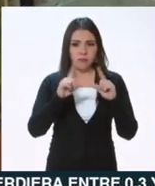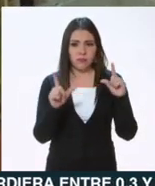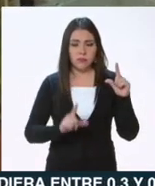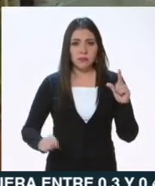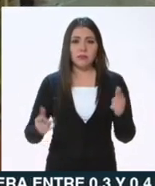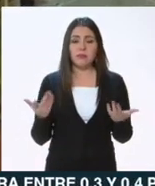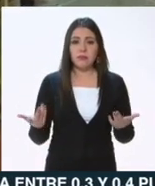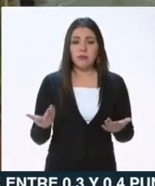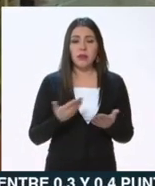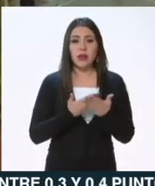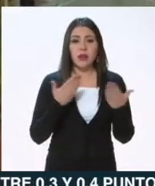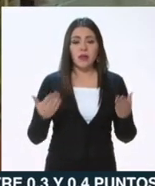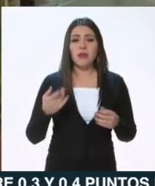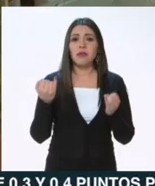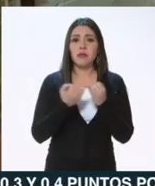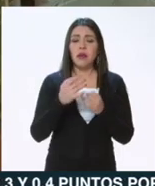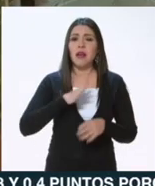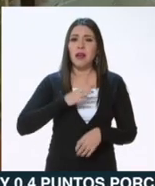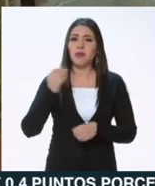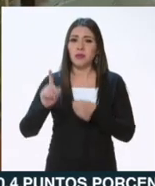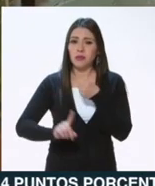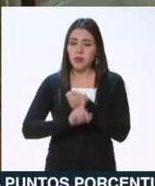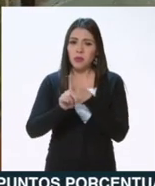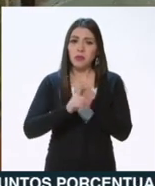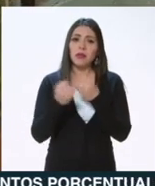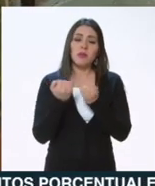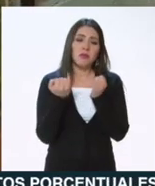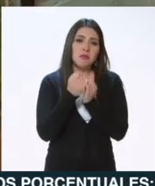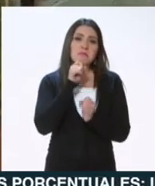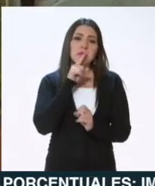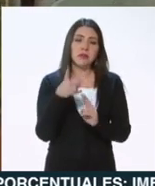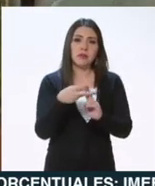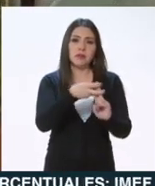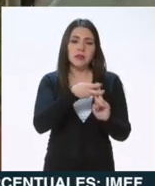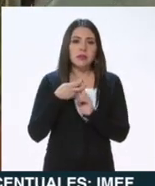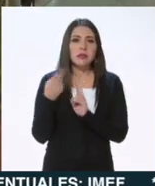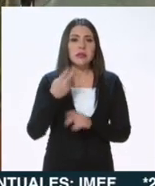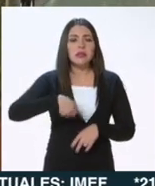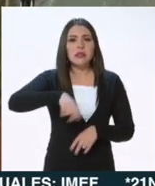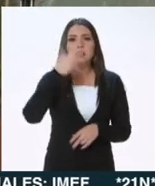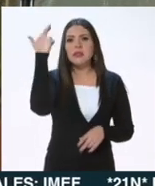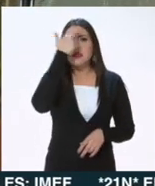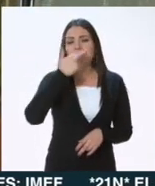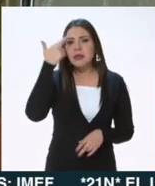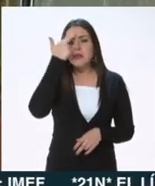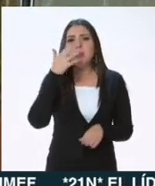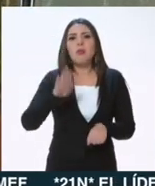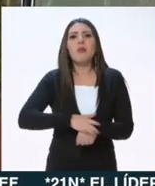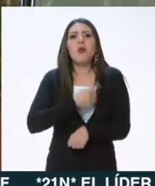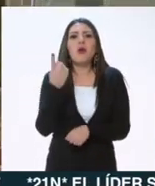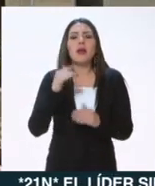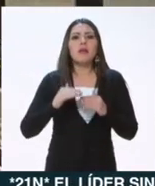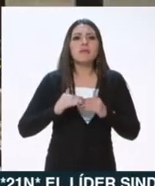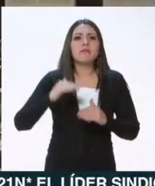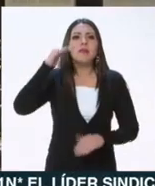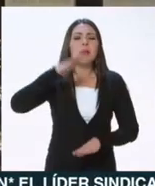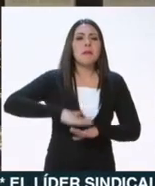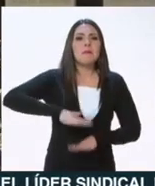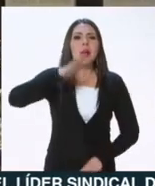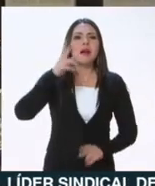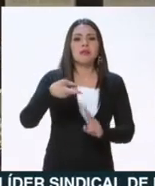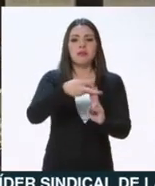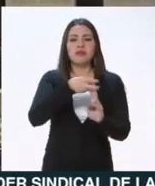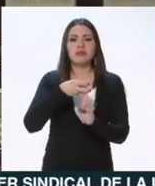el secuestro no ha sido la excepción. Por eso te digo que hay que analizar la causa de este incremento tan fuerte.